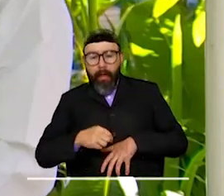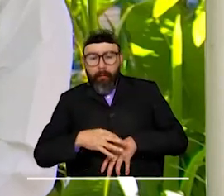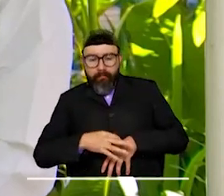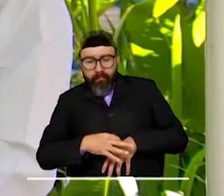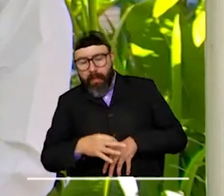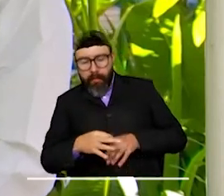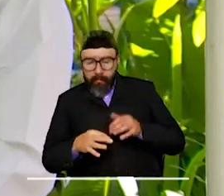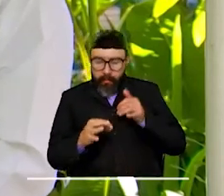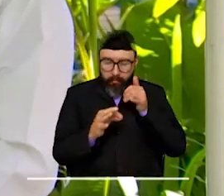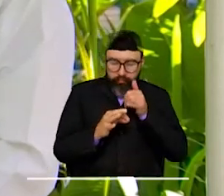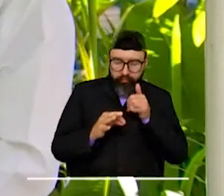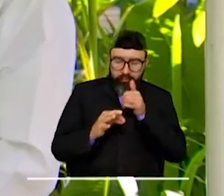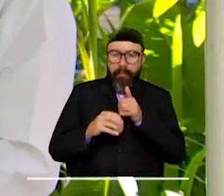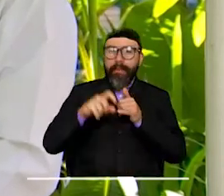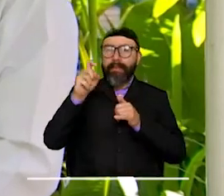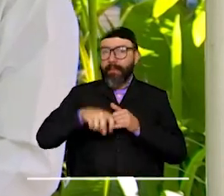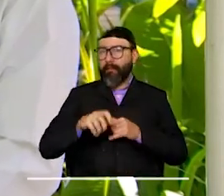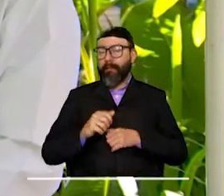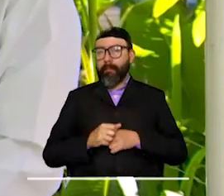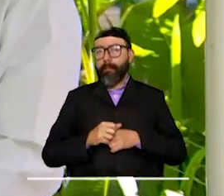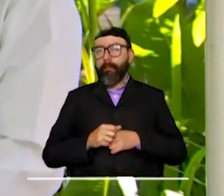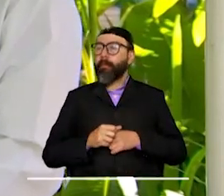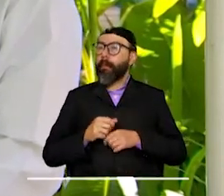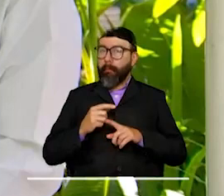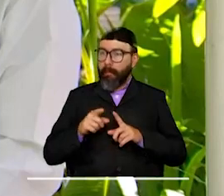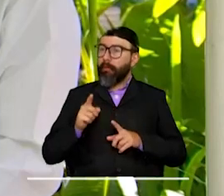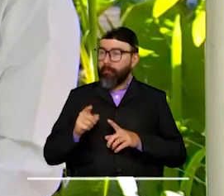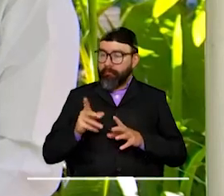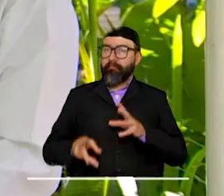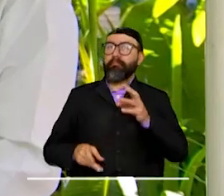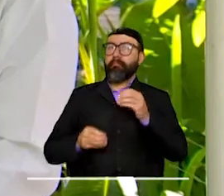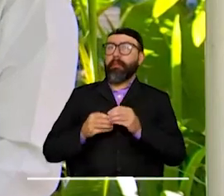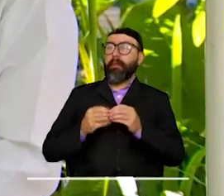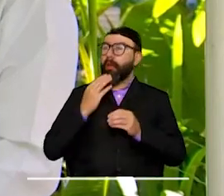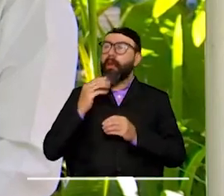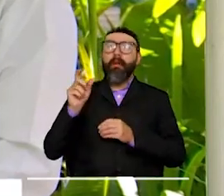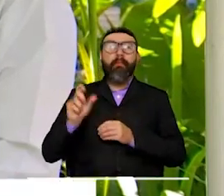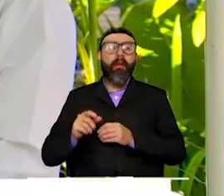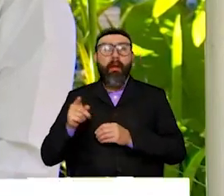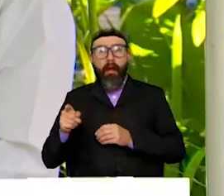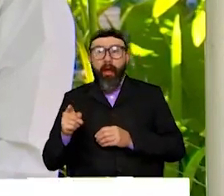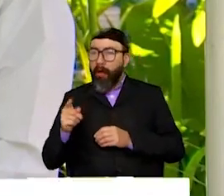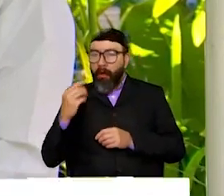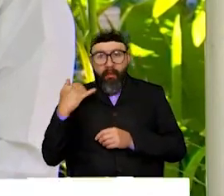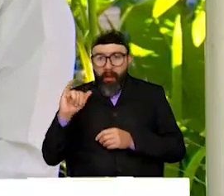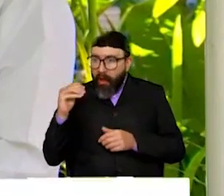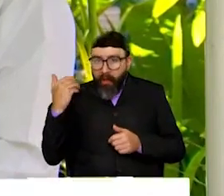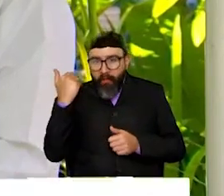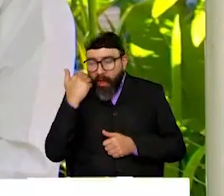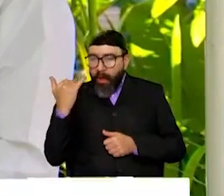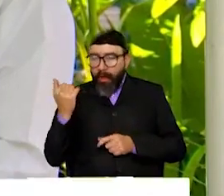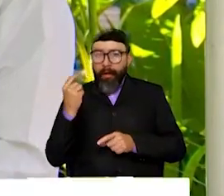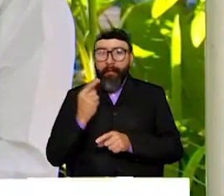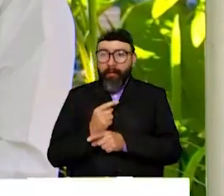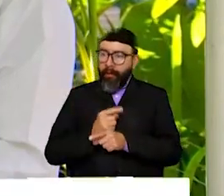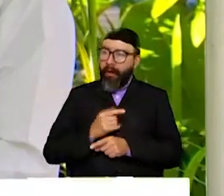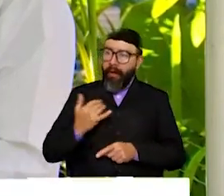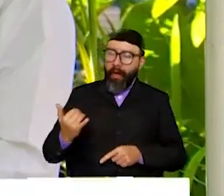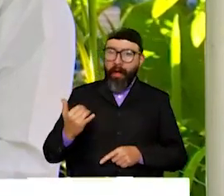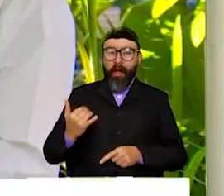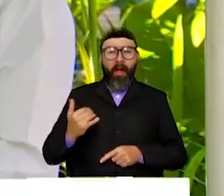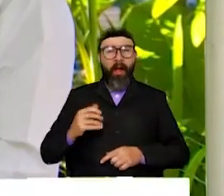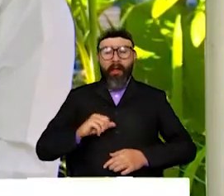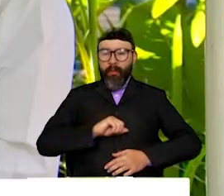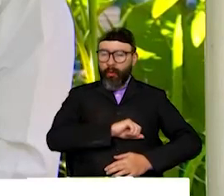muestra. Pero es el complemento. Una vez que el paciente se realiza un diagnóstico ecográfico